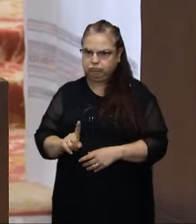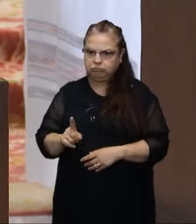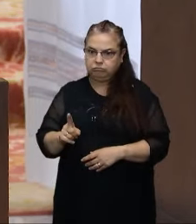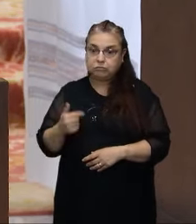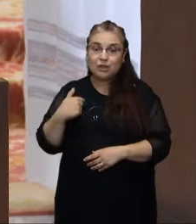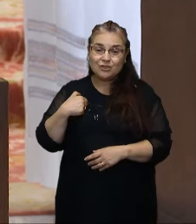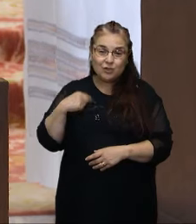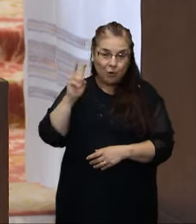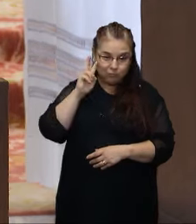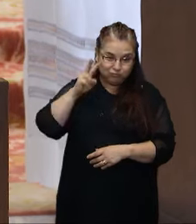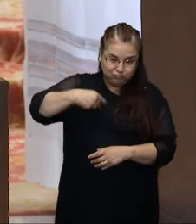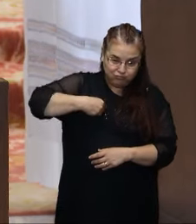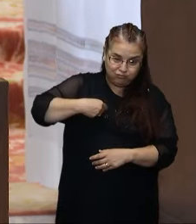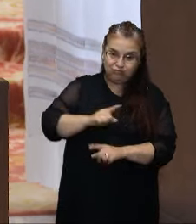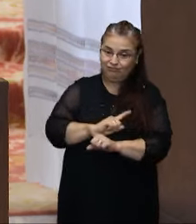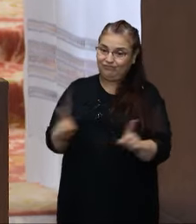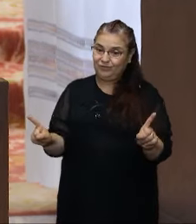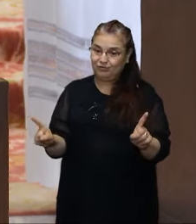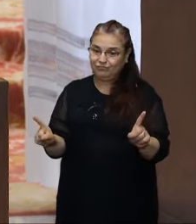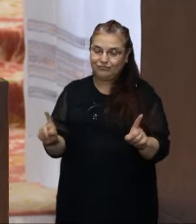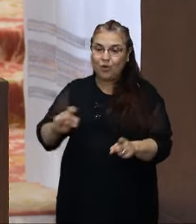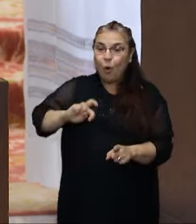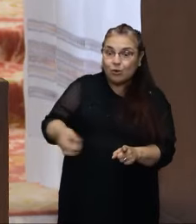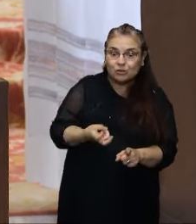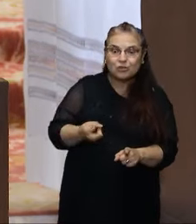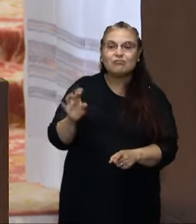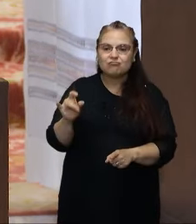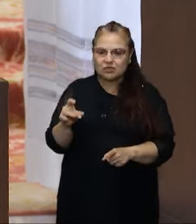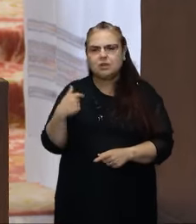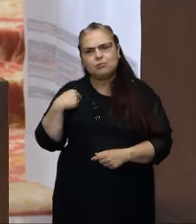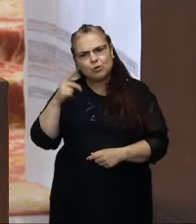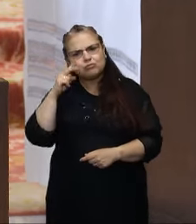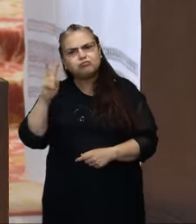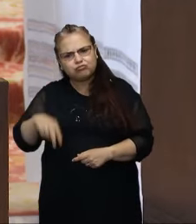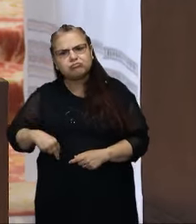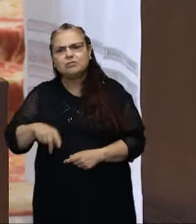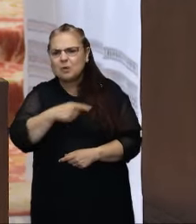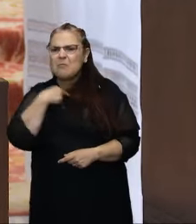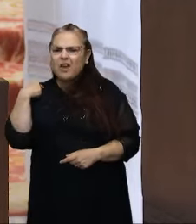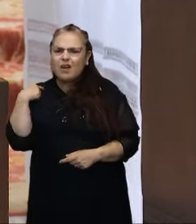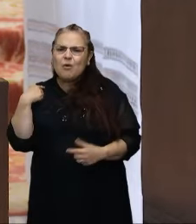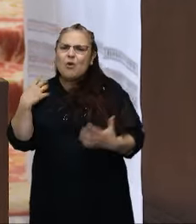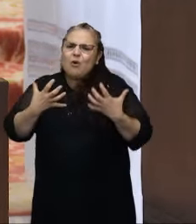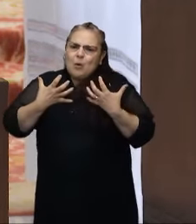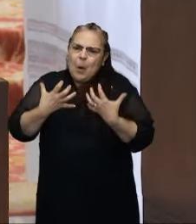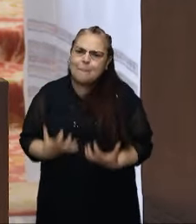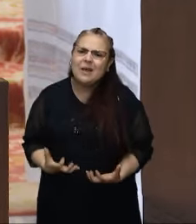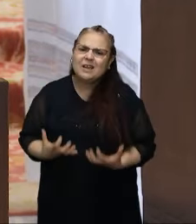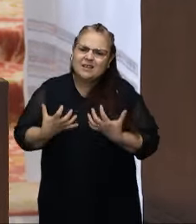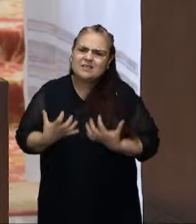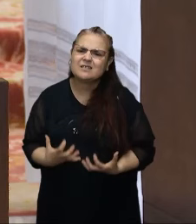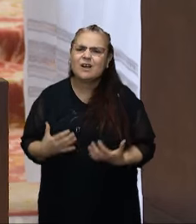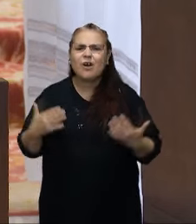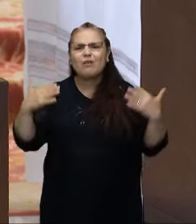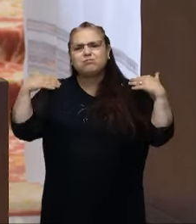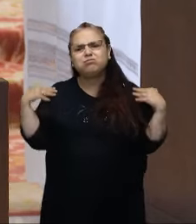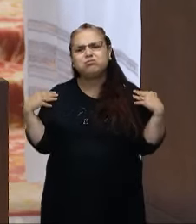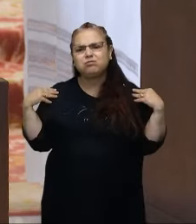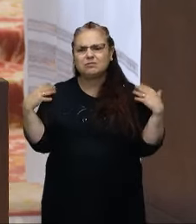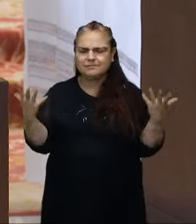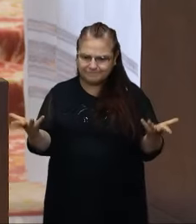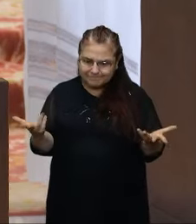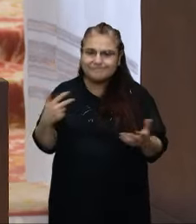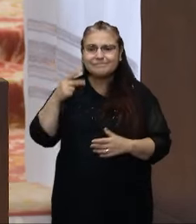reconoce pecador y otros sí lo reconocen porque les pesa mucho sus culpas. Y